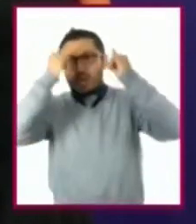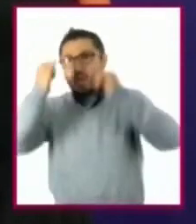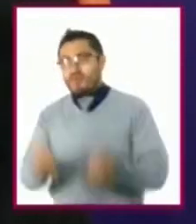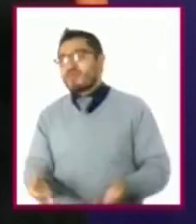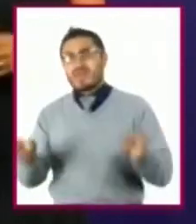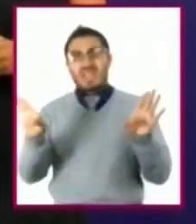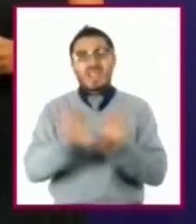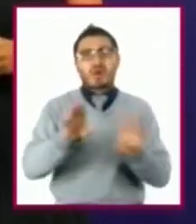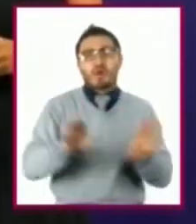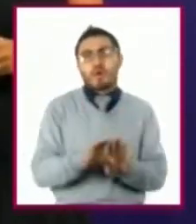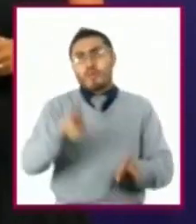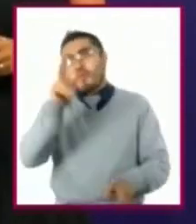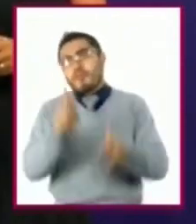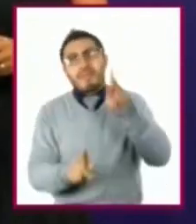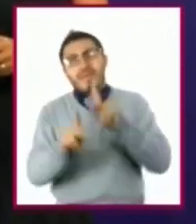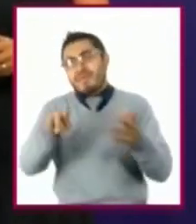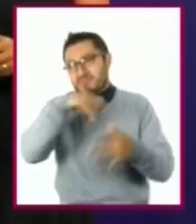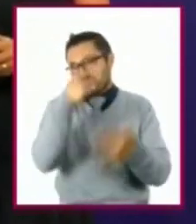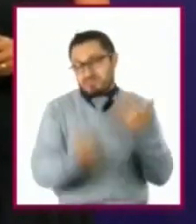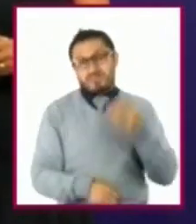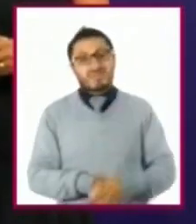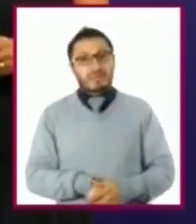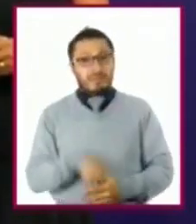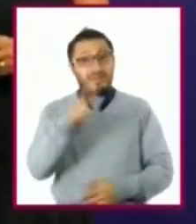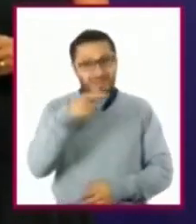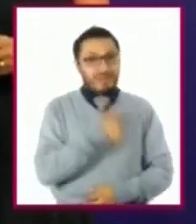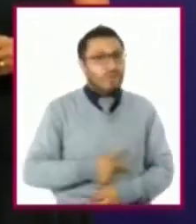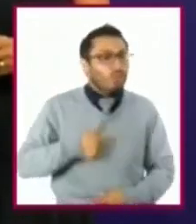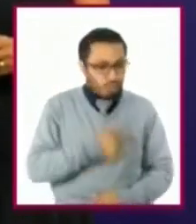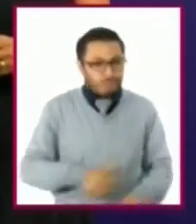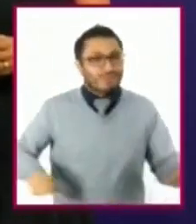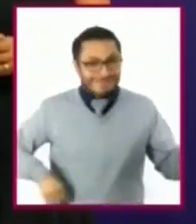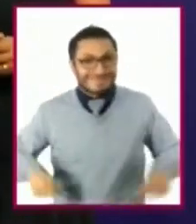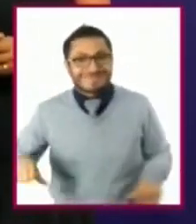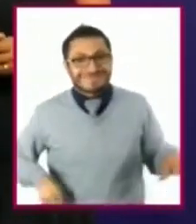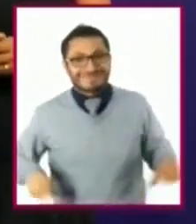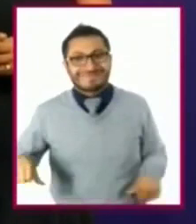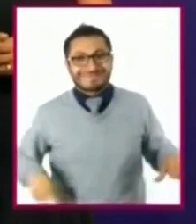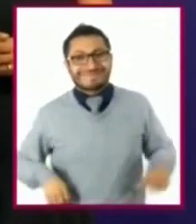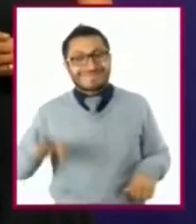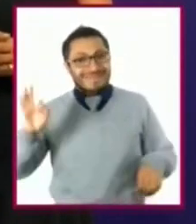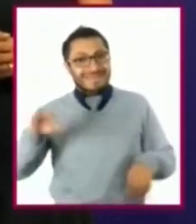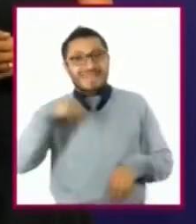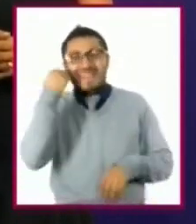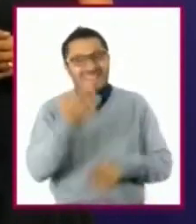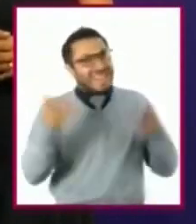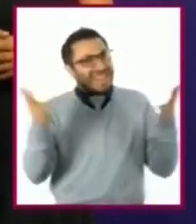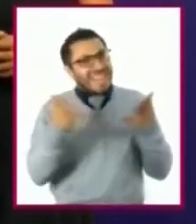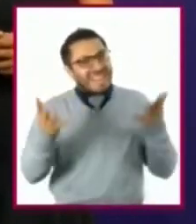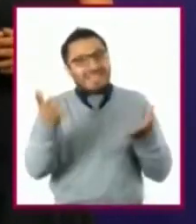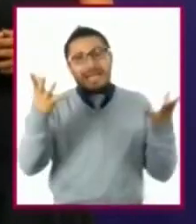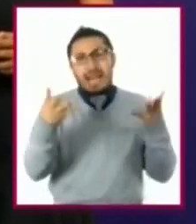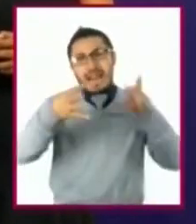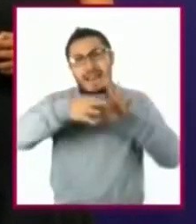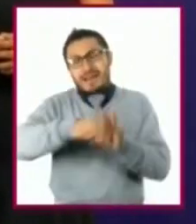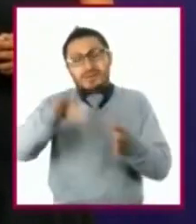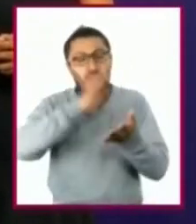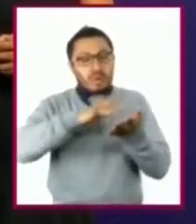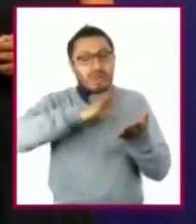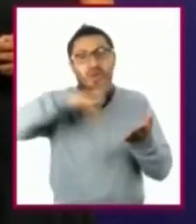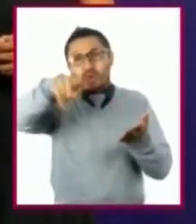se expresa. ¿Qué tal? ¿Les gusta este tipo de actividad? ¿Quisieran realizarla con una lectura de su